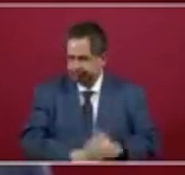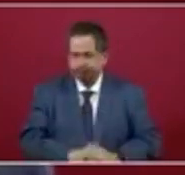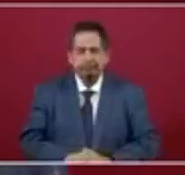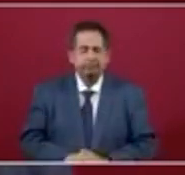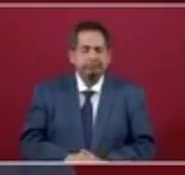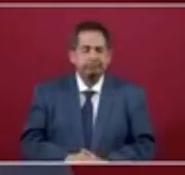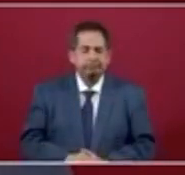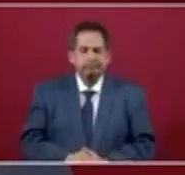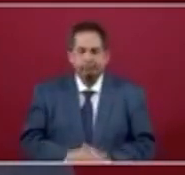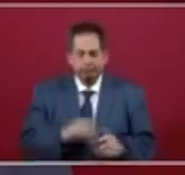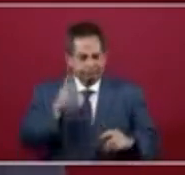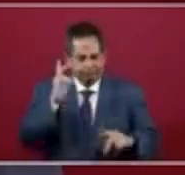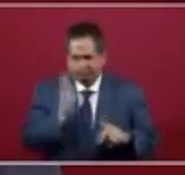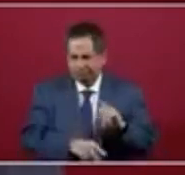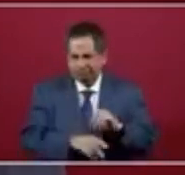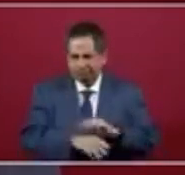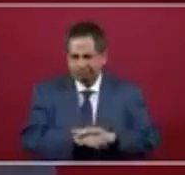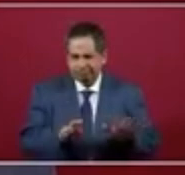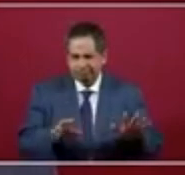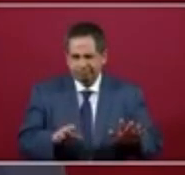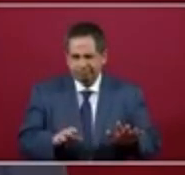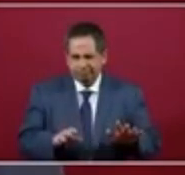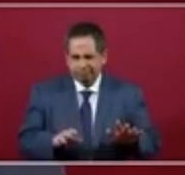Lo hicimos